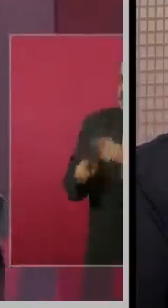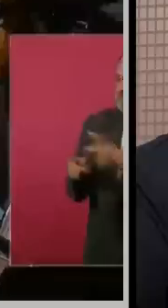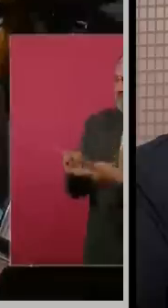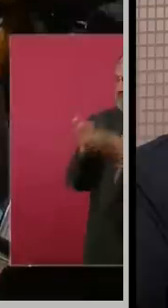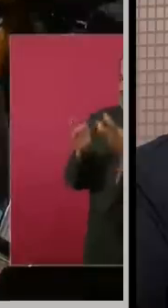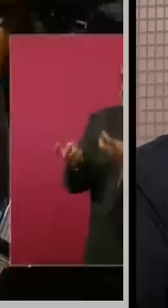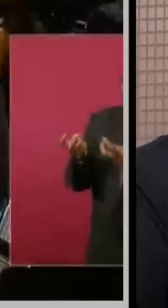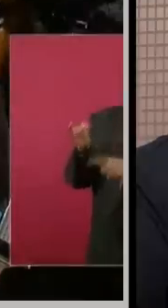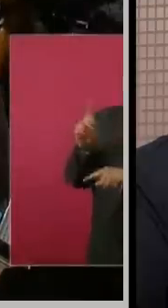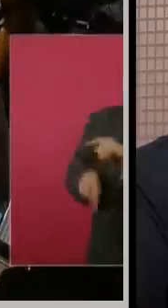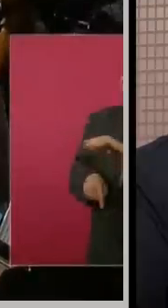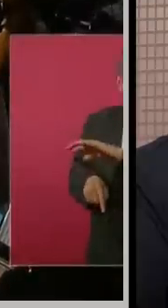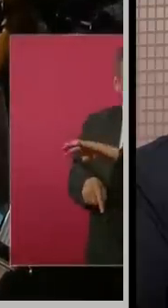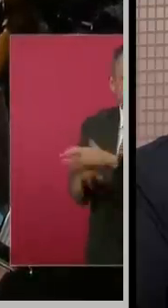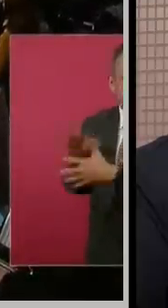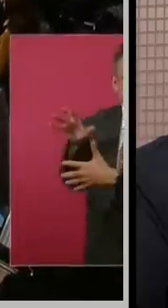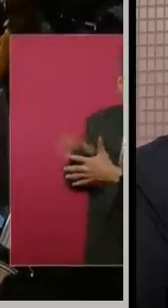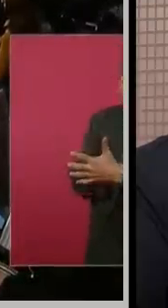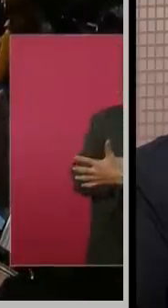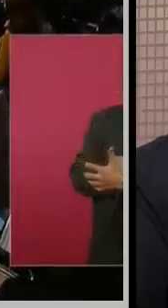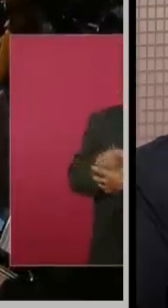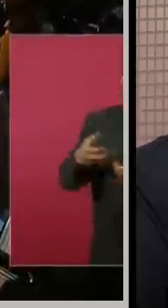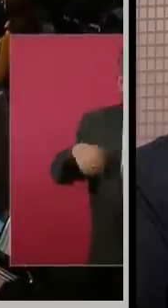México y al mismo tiempo